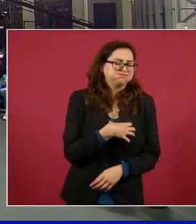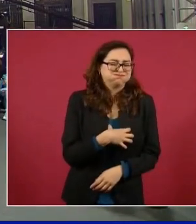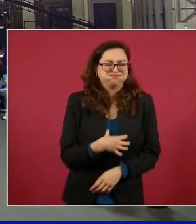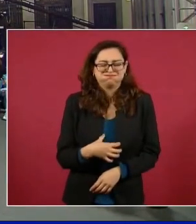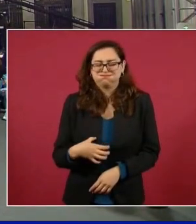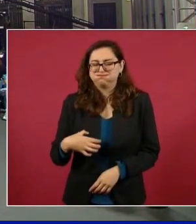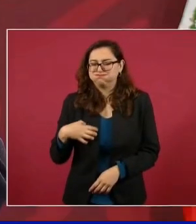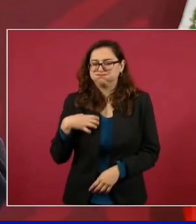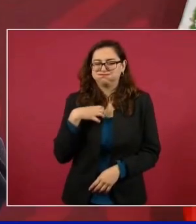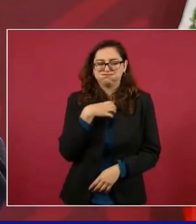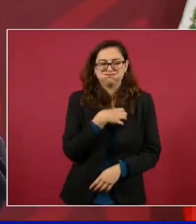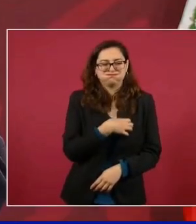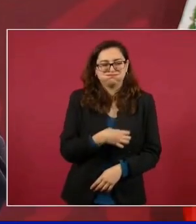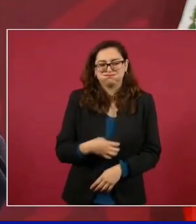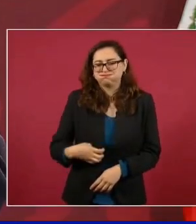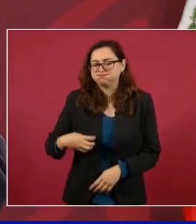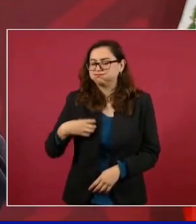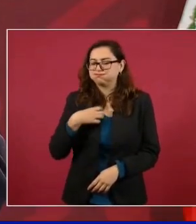muy contenta,